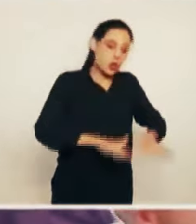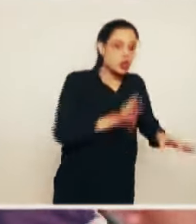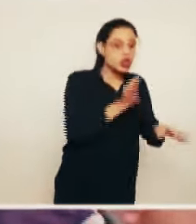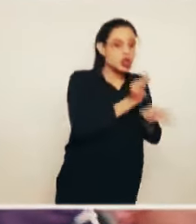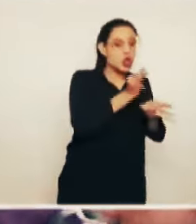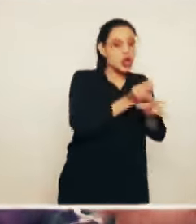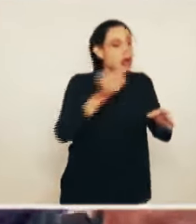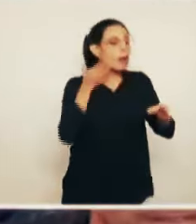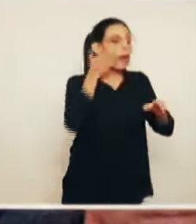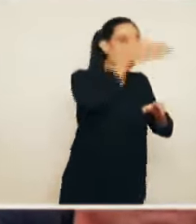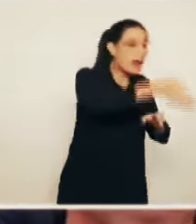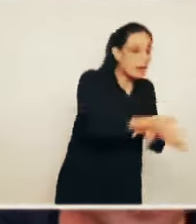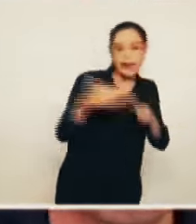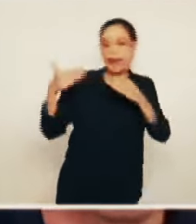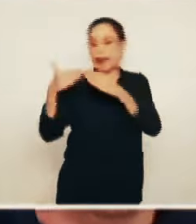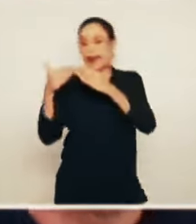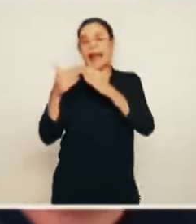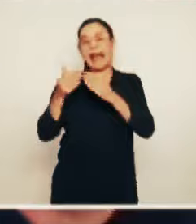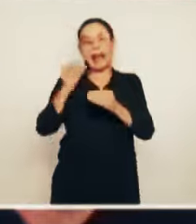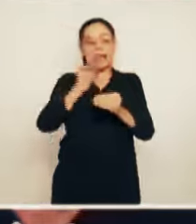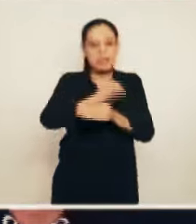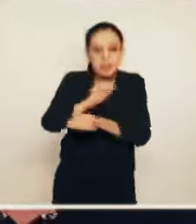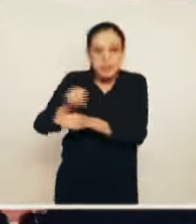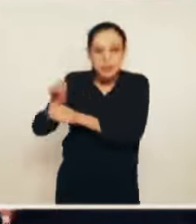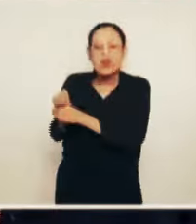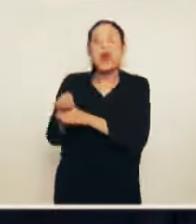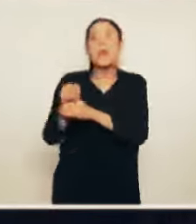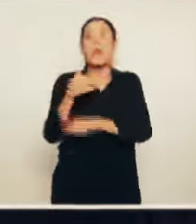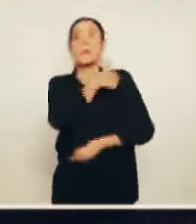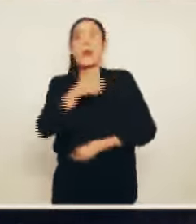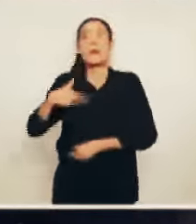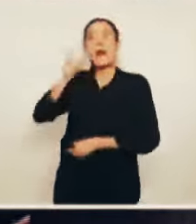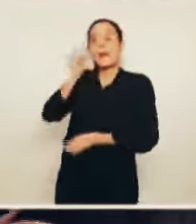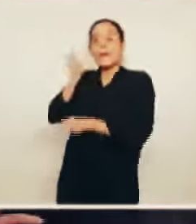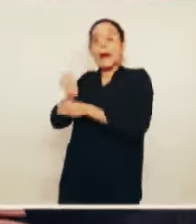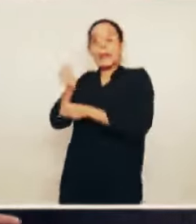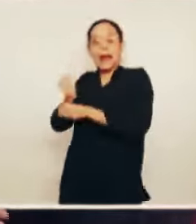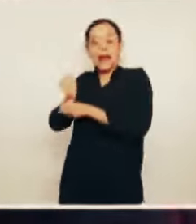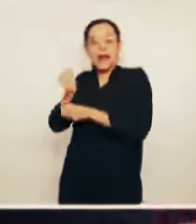en la casa, el viejo tiene trabajo, la vieja también, van al colegio, tienen clase todos los días.